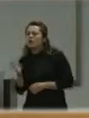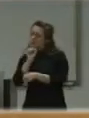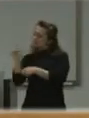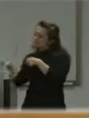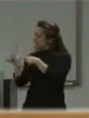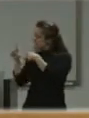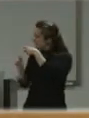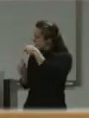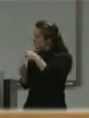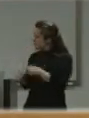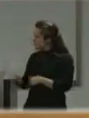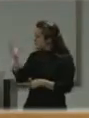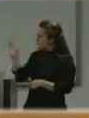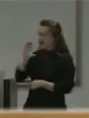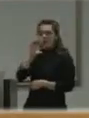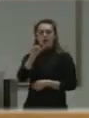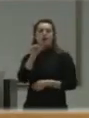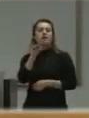importante Camila